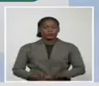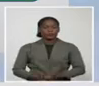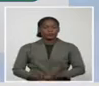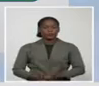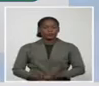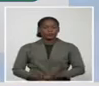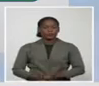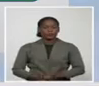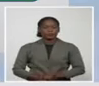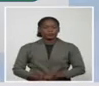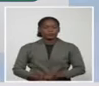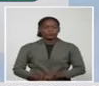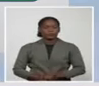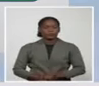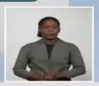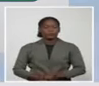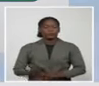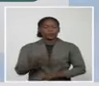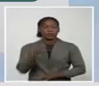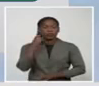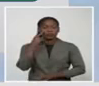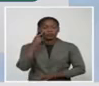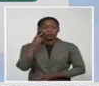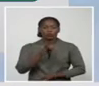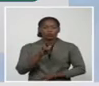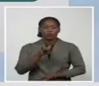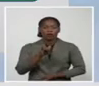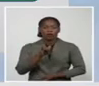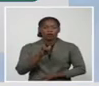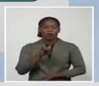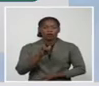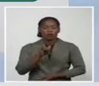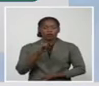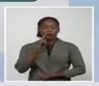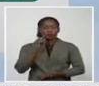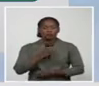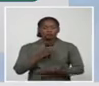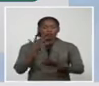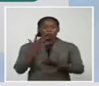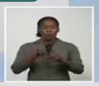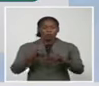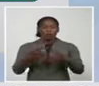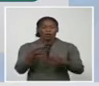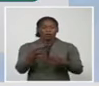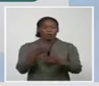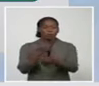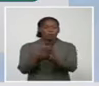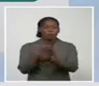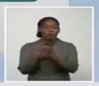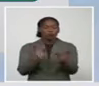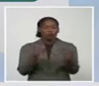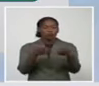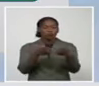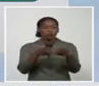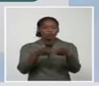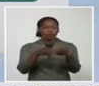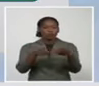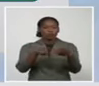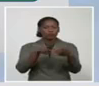Y lo que es todavía más importante por el riesgo que entraña, de